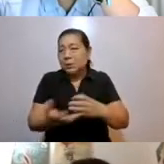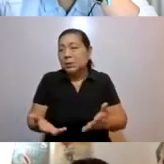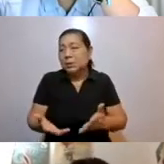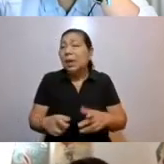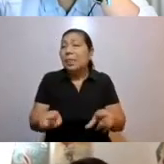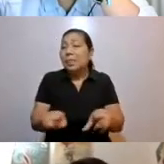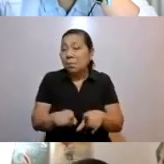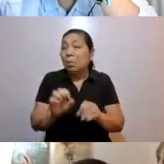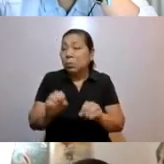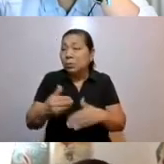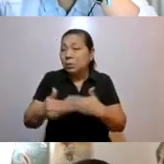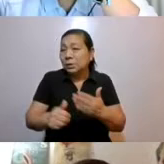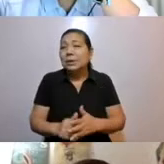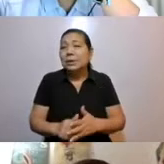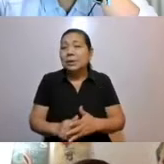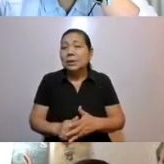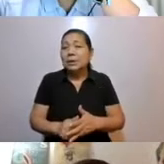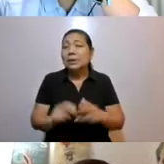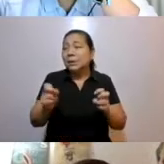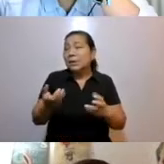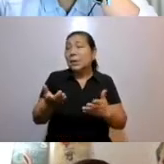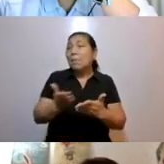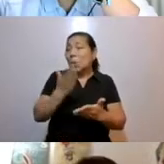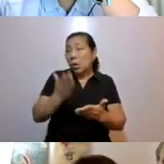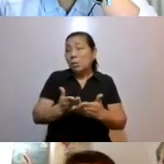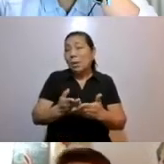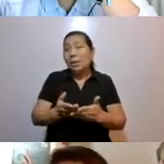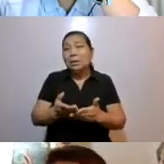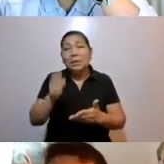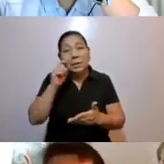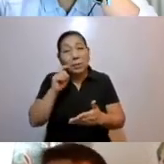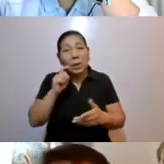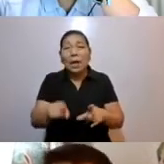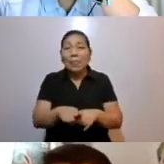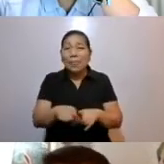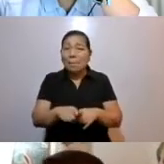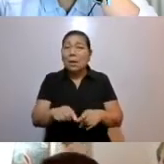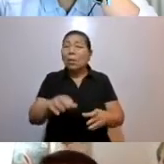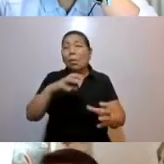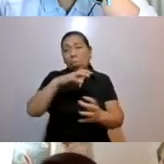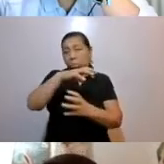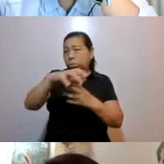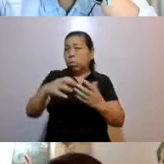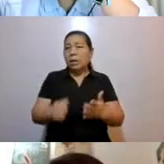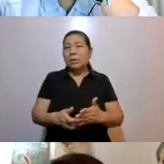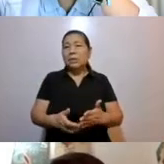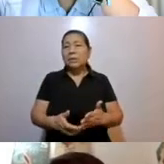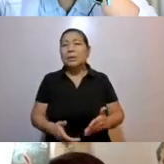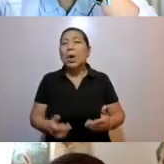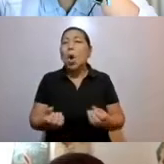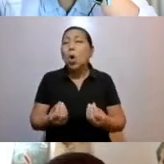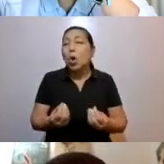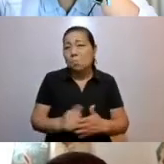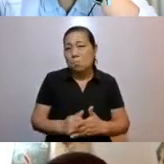también puede producir tema sexual. Entonces, también hay desórdenes intrapsíquicos como